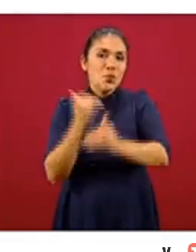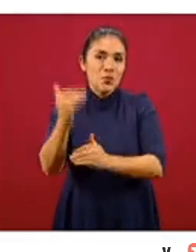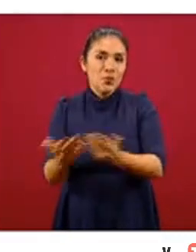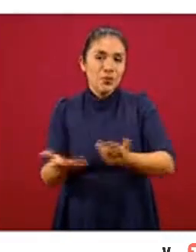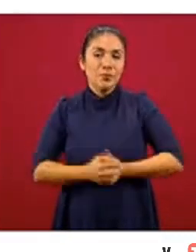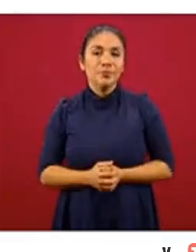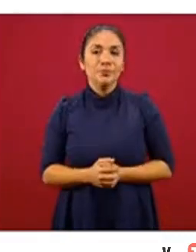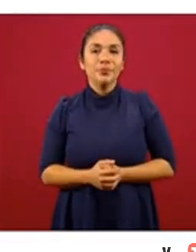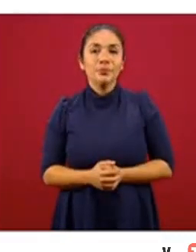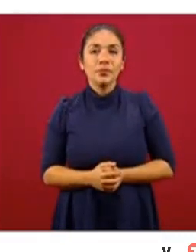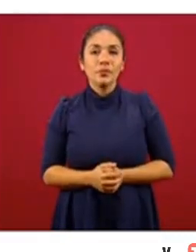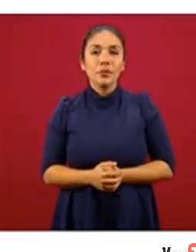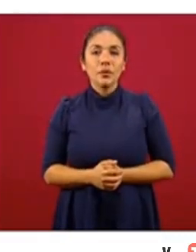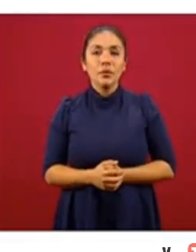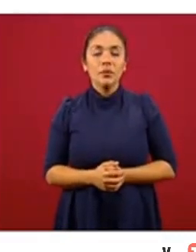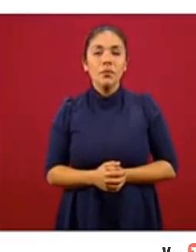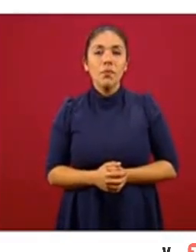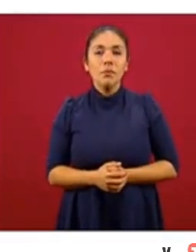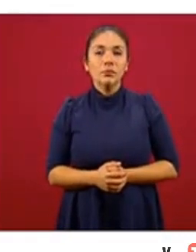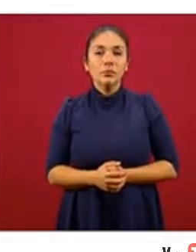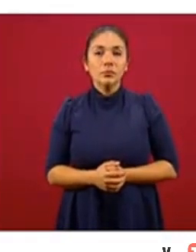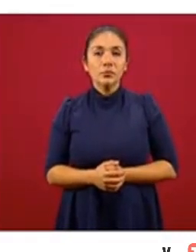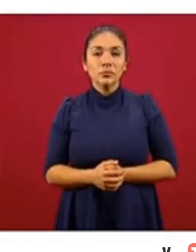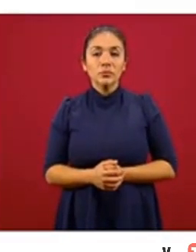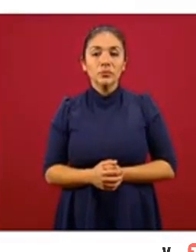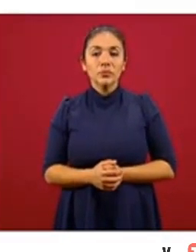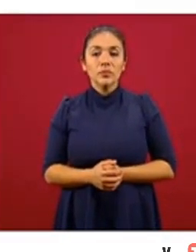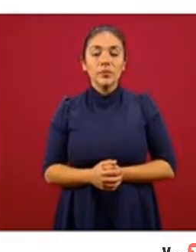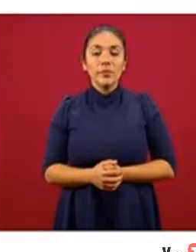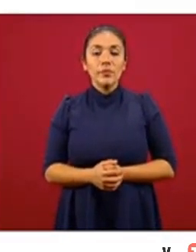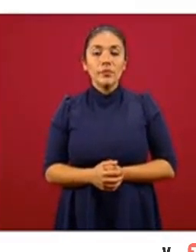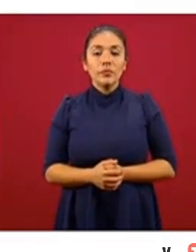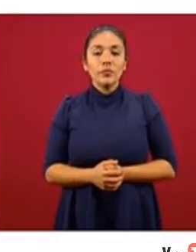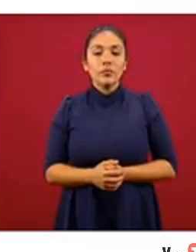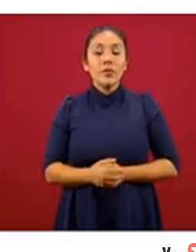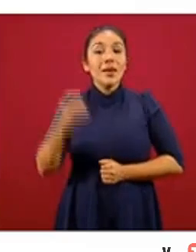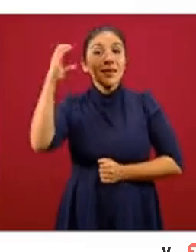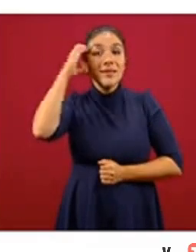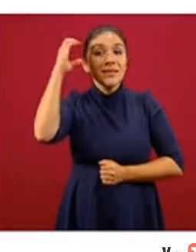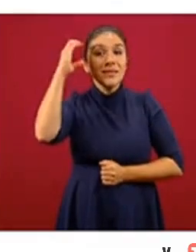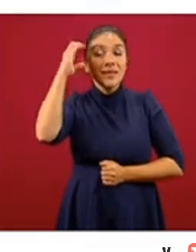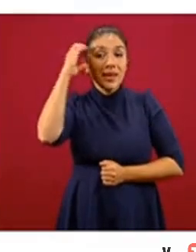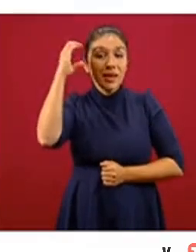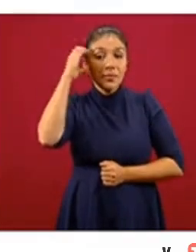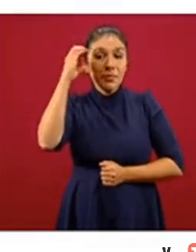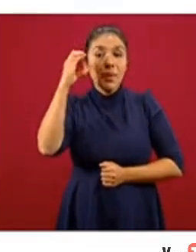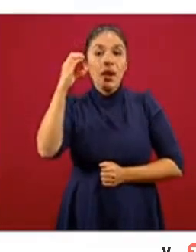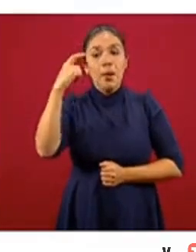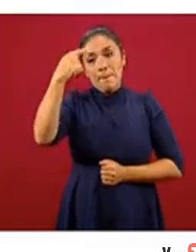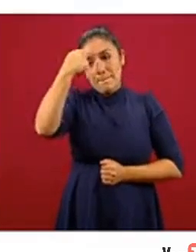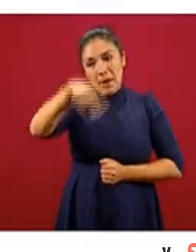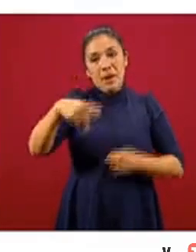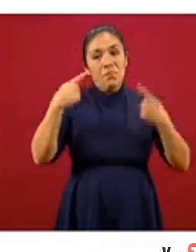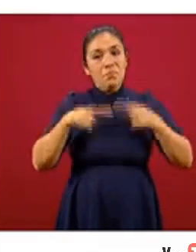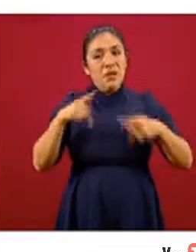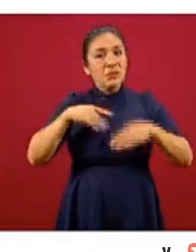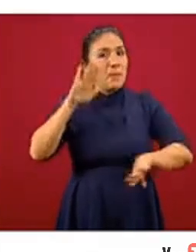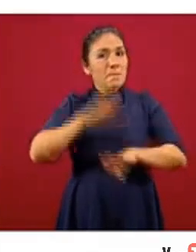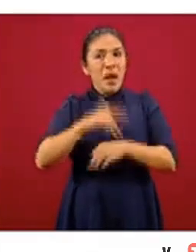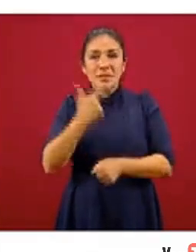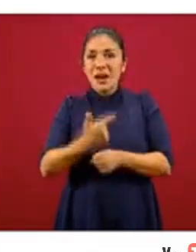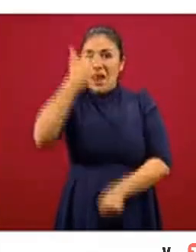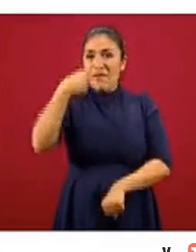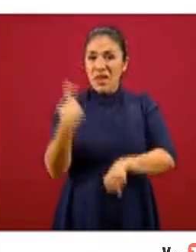próximamente. La siguiente y última. La ocupación para camas destinadas a personas críticamente